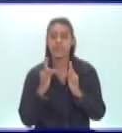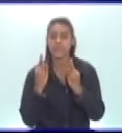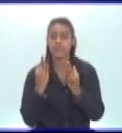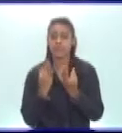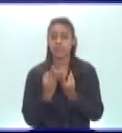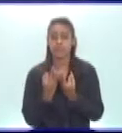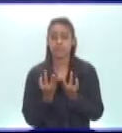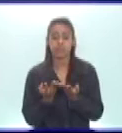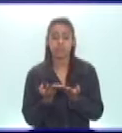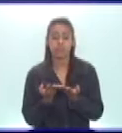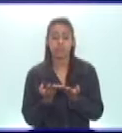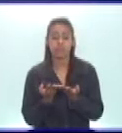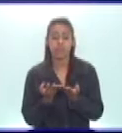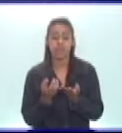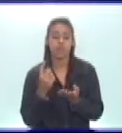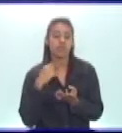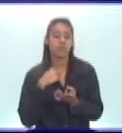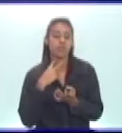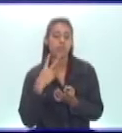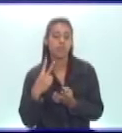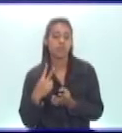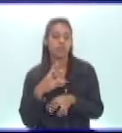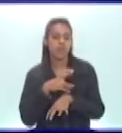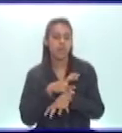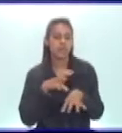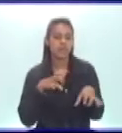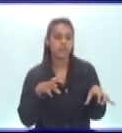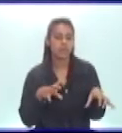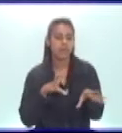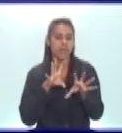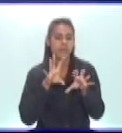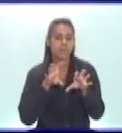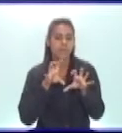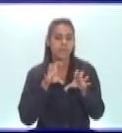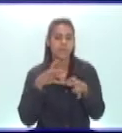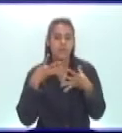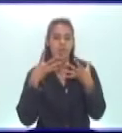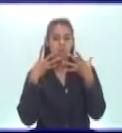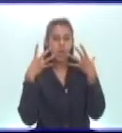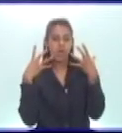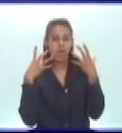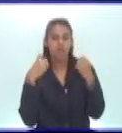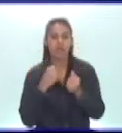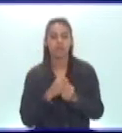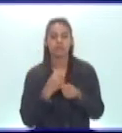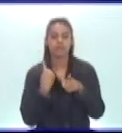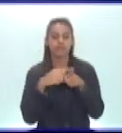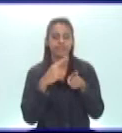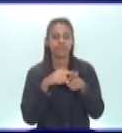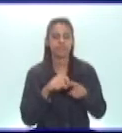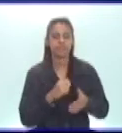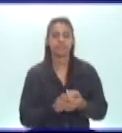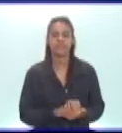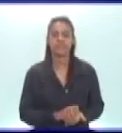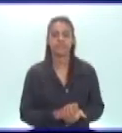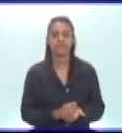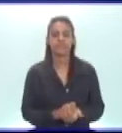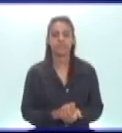familiarizar y detectar las voces de ciertos animales, como es el perro, el gato, etc.